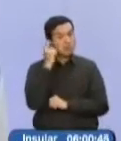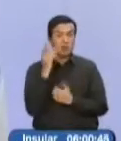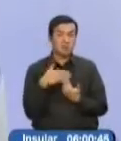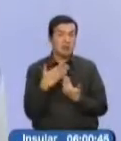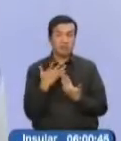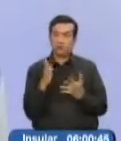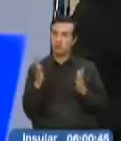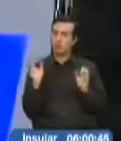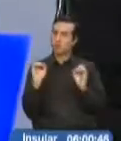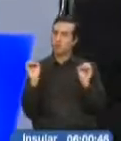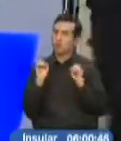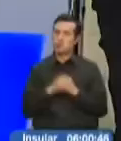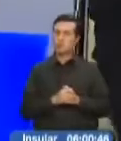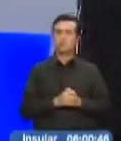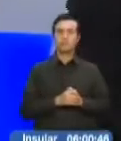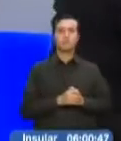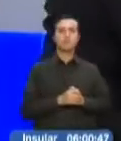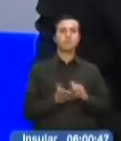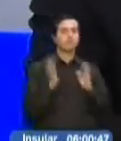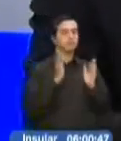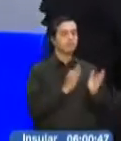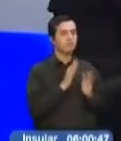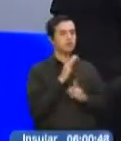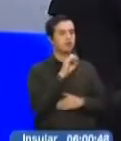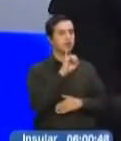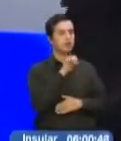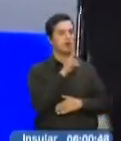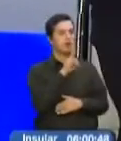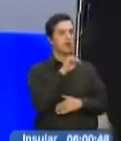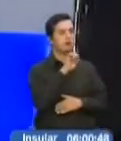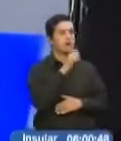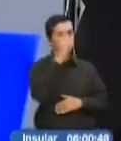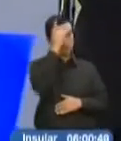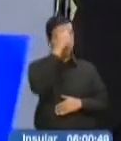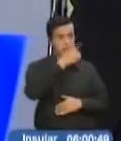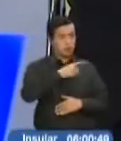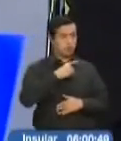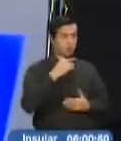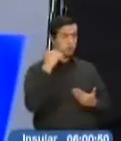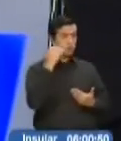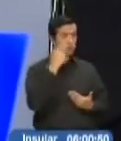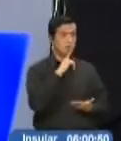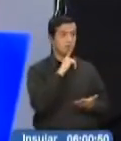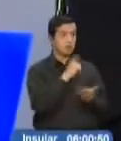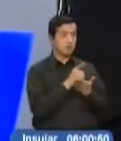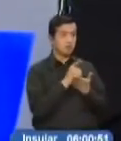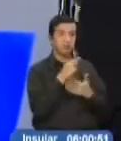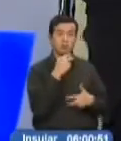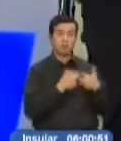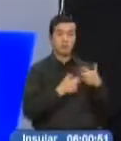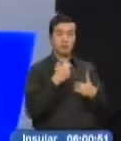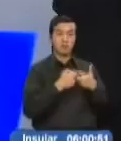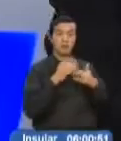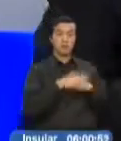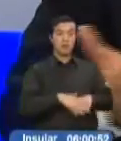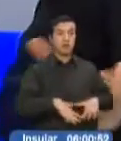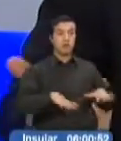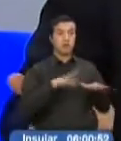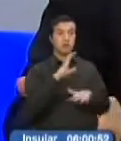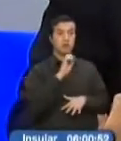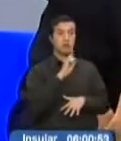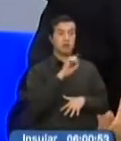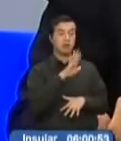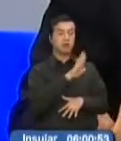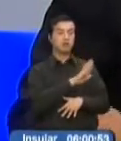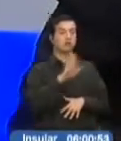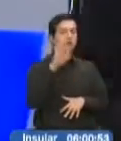autonomía política, mi querido Santiago, y voy ahora donde Javier, requerimos decisión política. Y el problema es que en la CELAC convergen varias